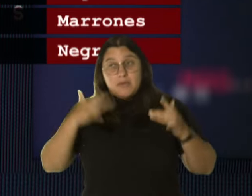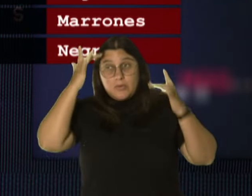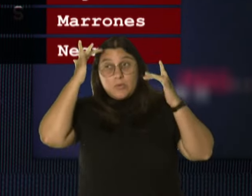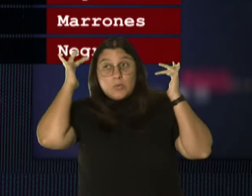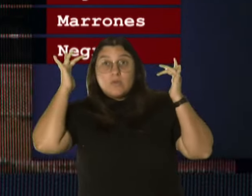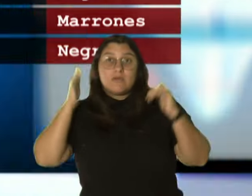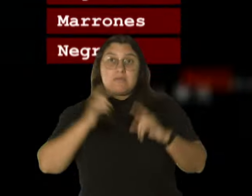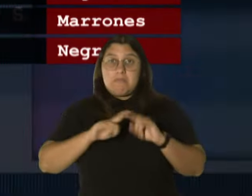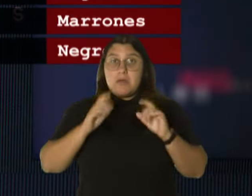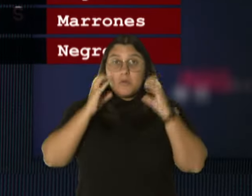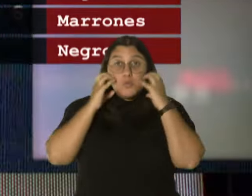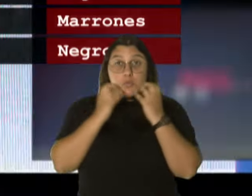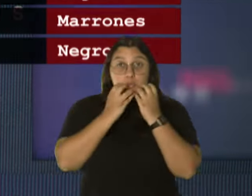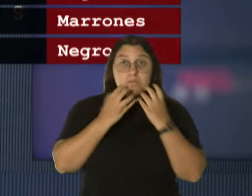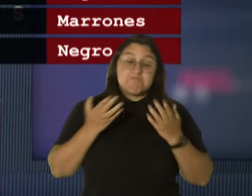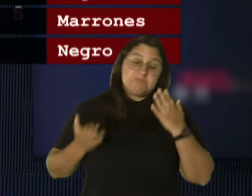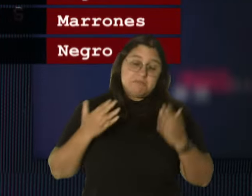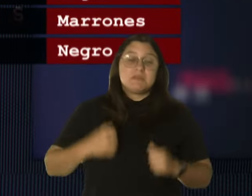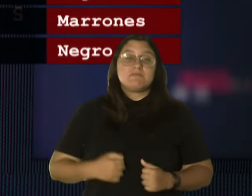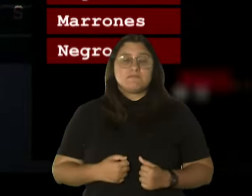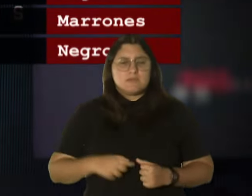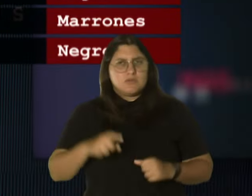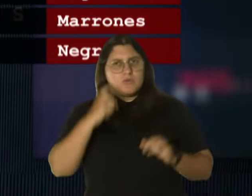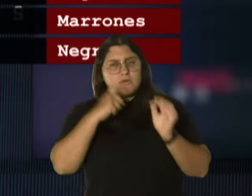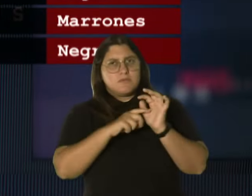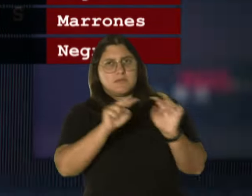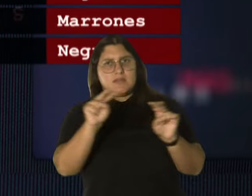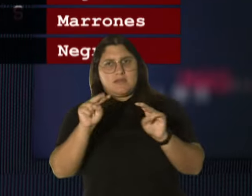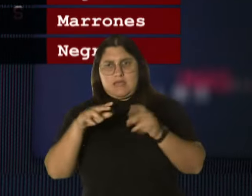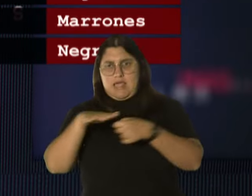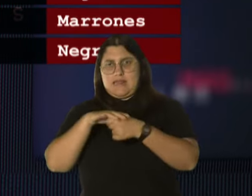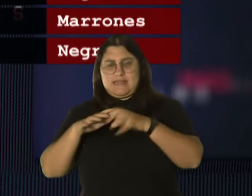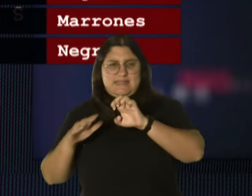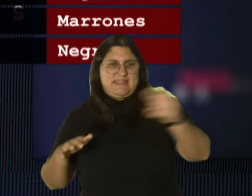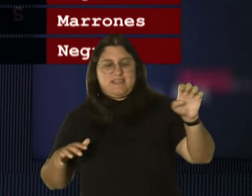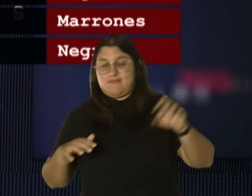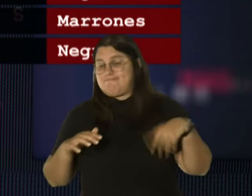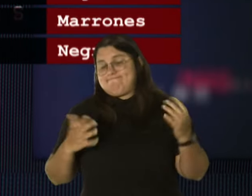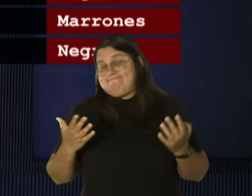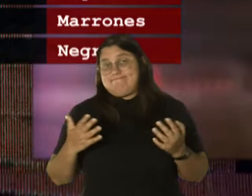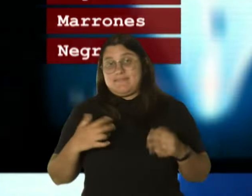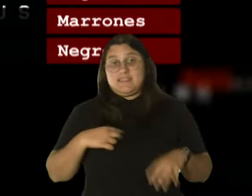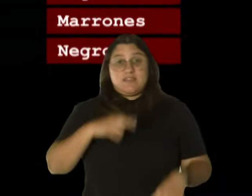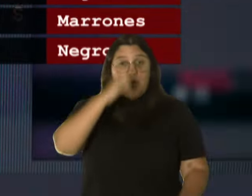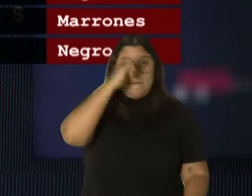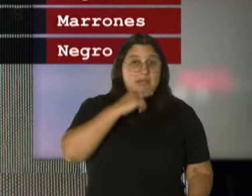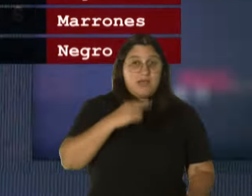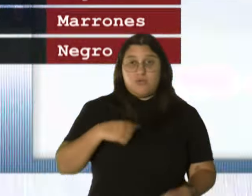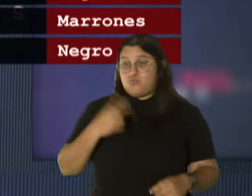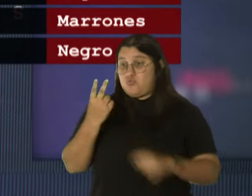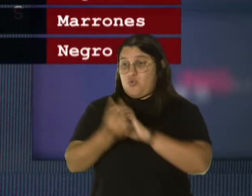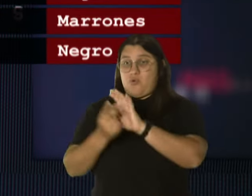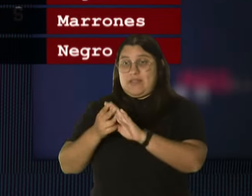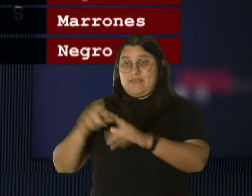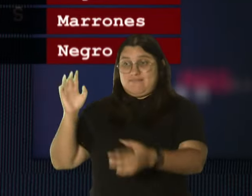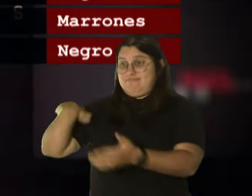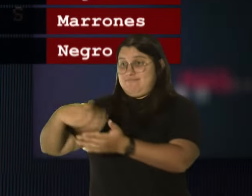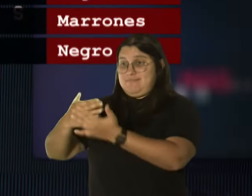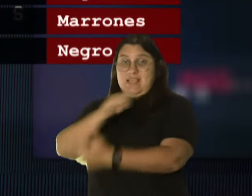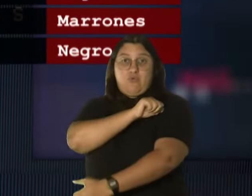físico Así que si usted nos está viendo en estos momentos allá en la zona este Deer bueno en toda la isla porque que está en humacao en dos horas está en Aguadilla